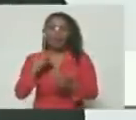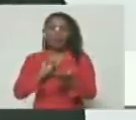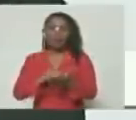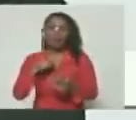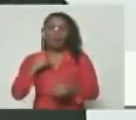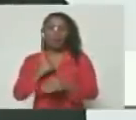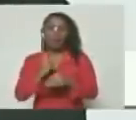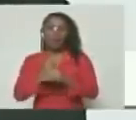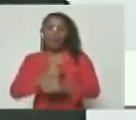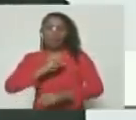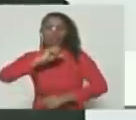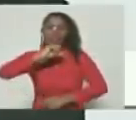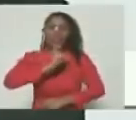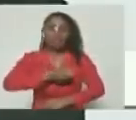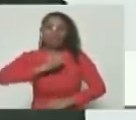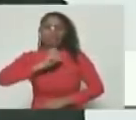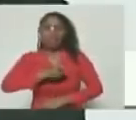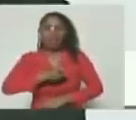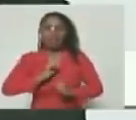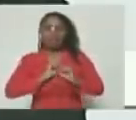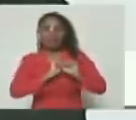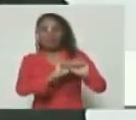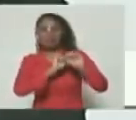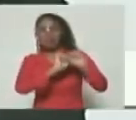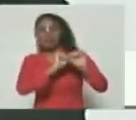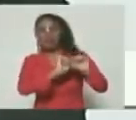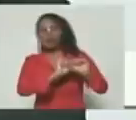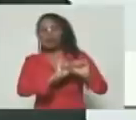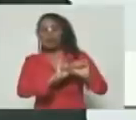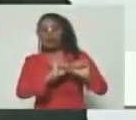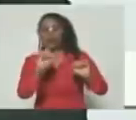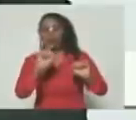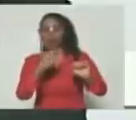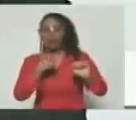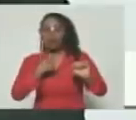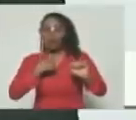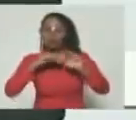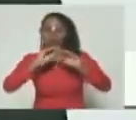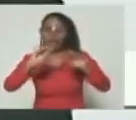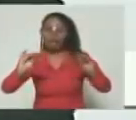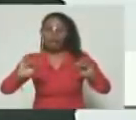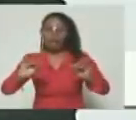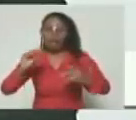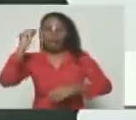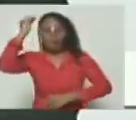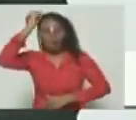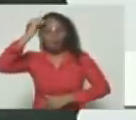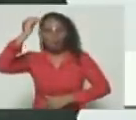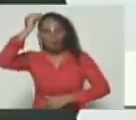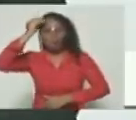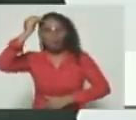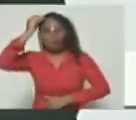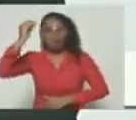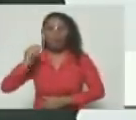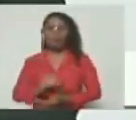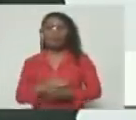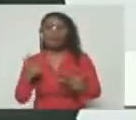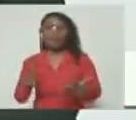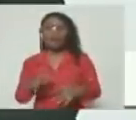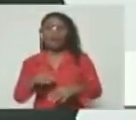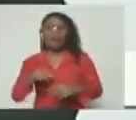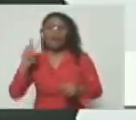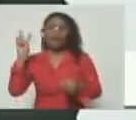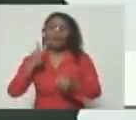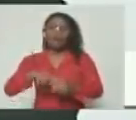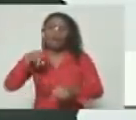odio y de la intolerancia. Solamente los llamo a la reflexión de que la violencia lo